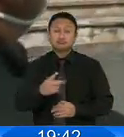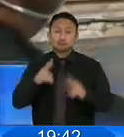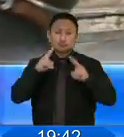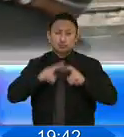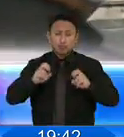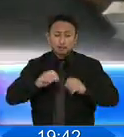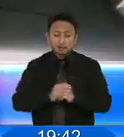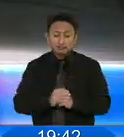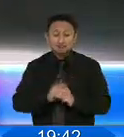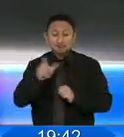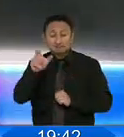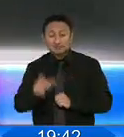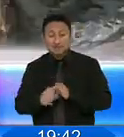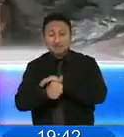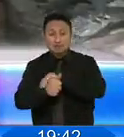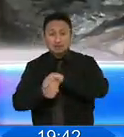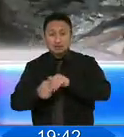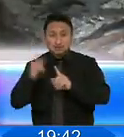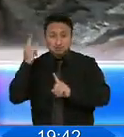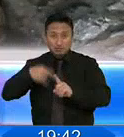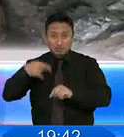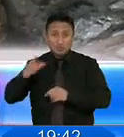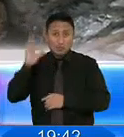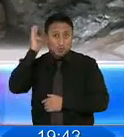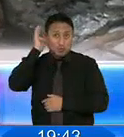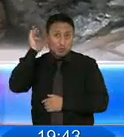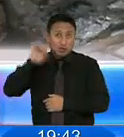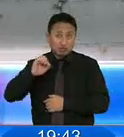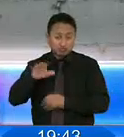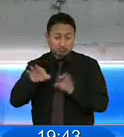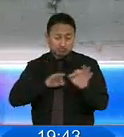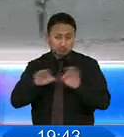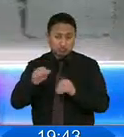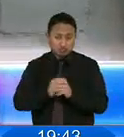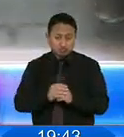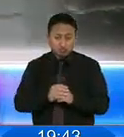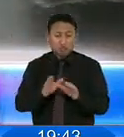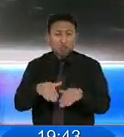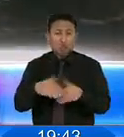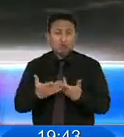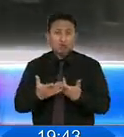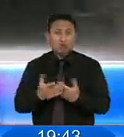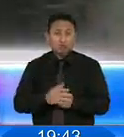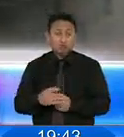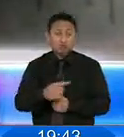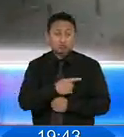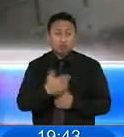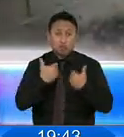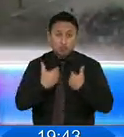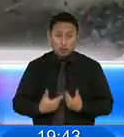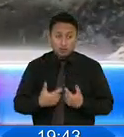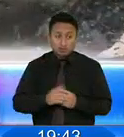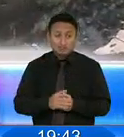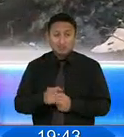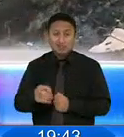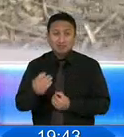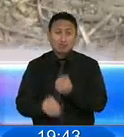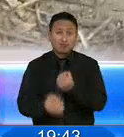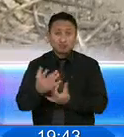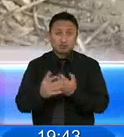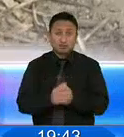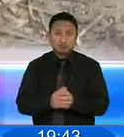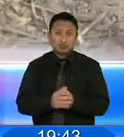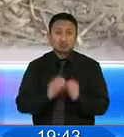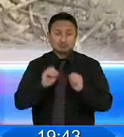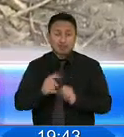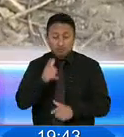alias Tortuga y su pareja. La mujer le relató lo que pasó y cómo buscaron supuestamente desaparecer huellas y el cuerpo. Una noche de